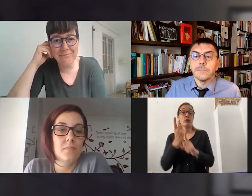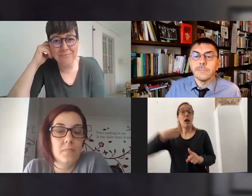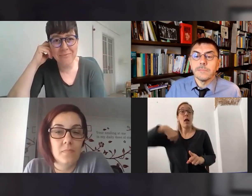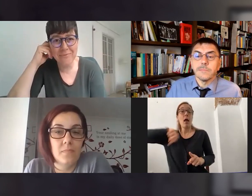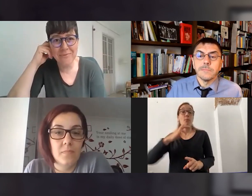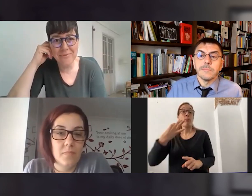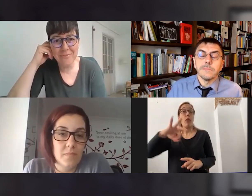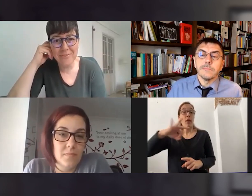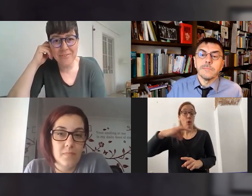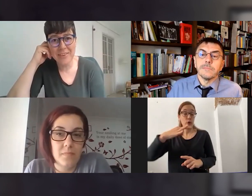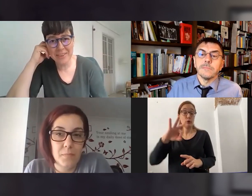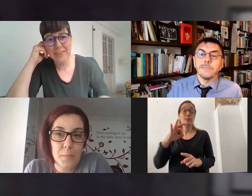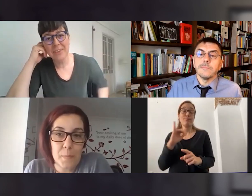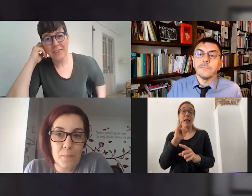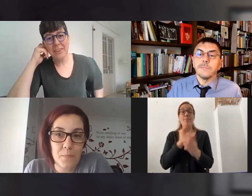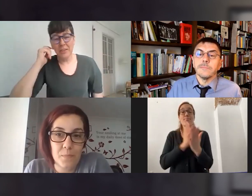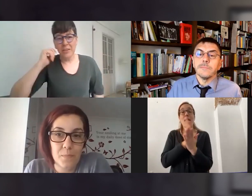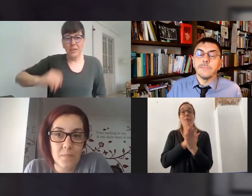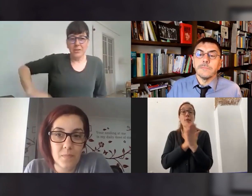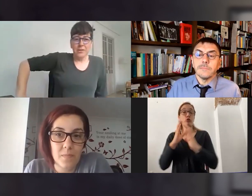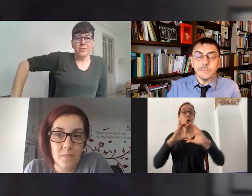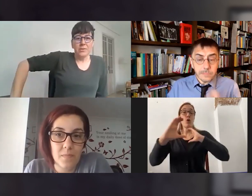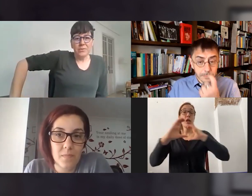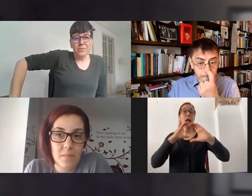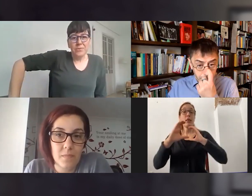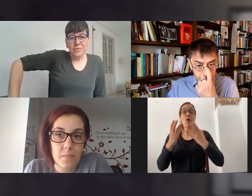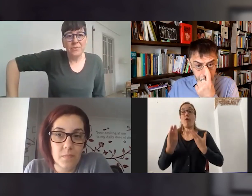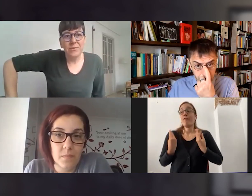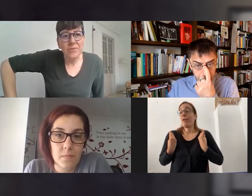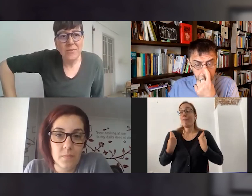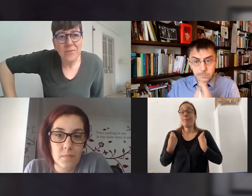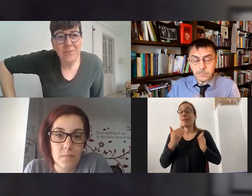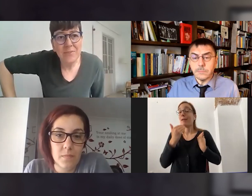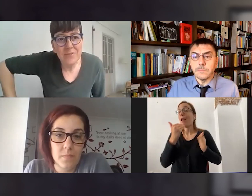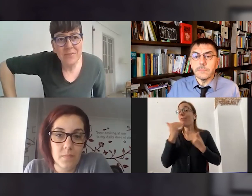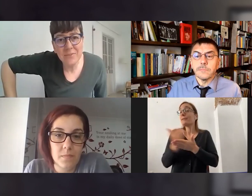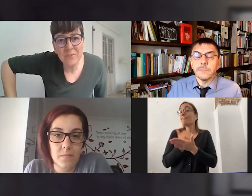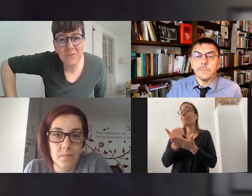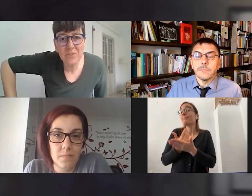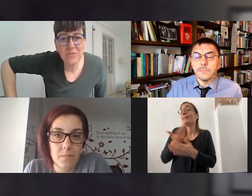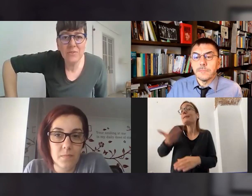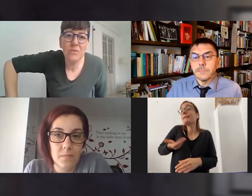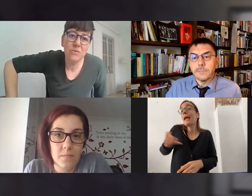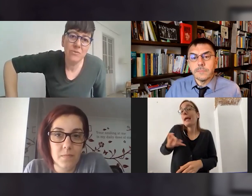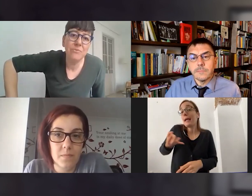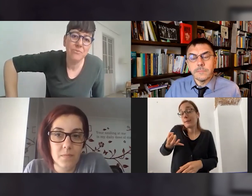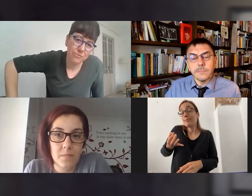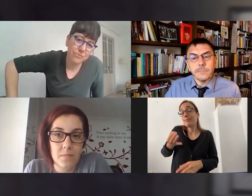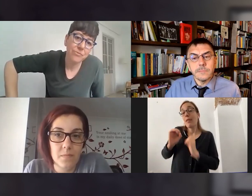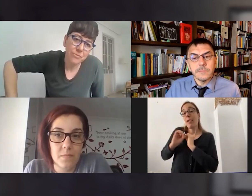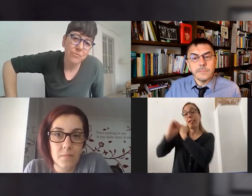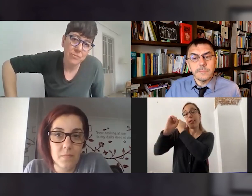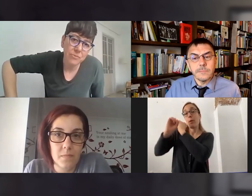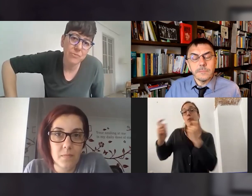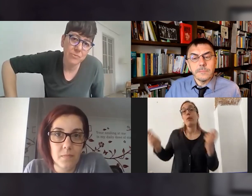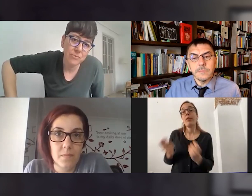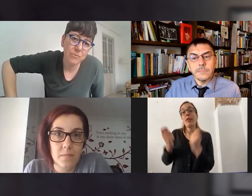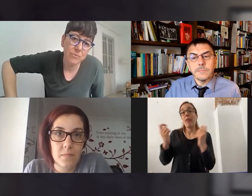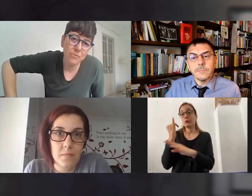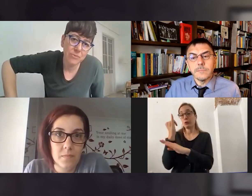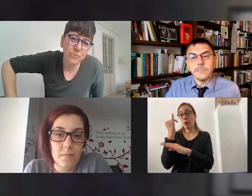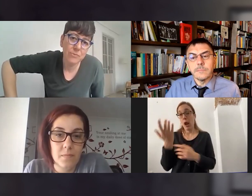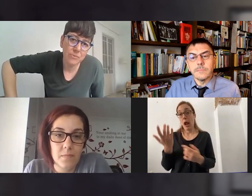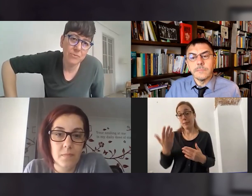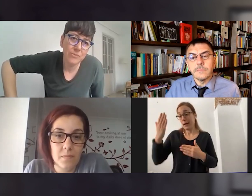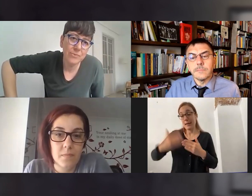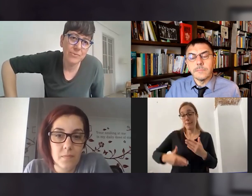medios que viven en muchos casos, una parte de sus ingresos muy importantes son la publicidad institucional, y eso lo limita